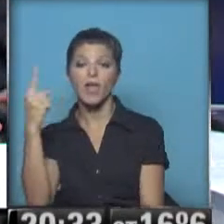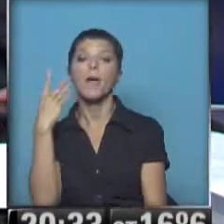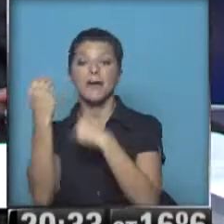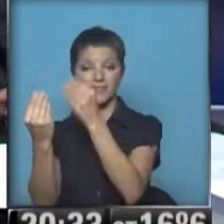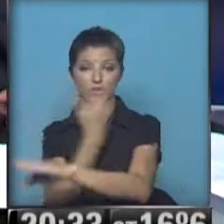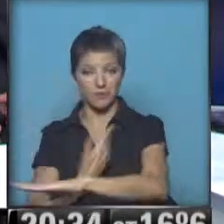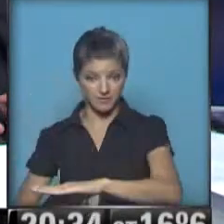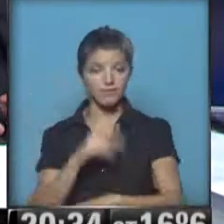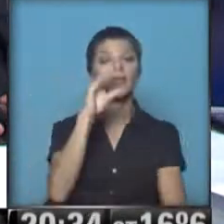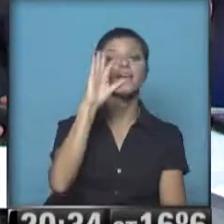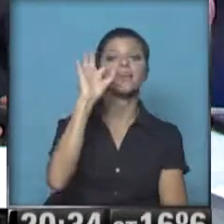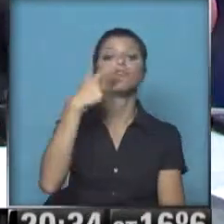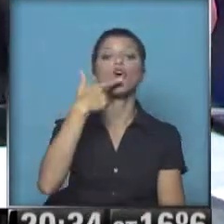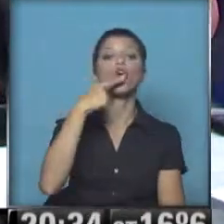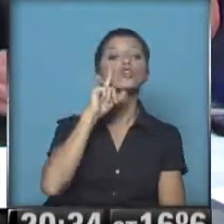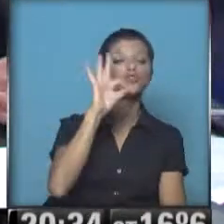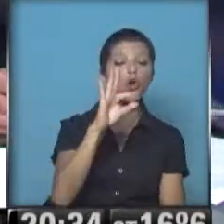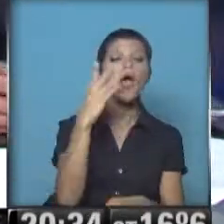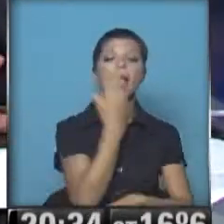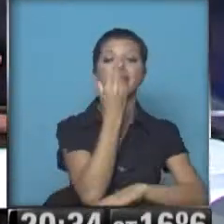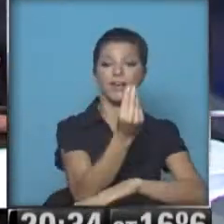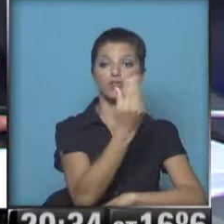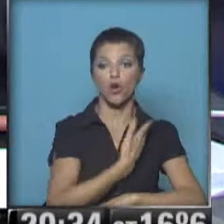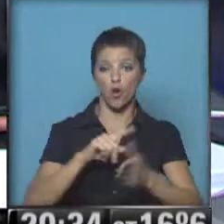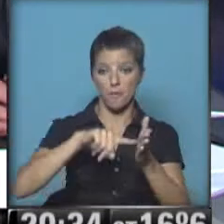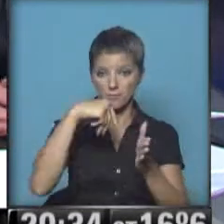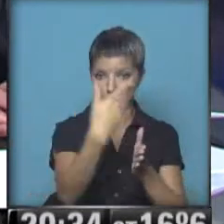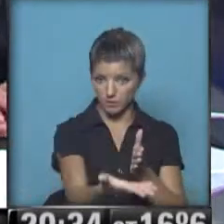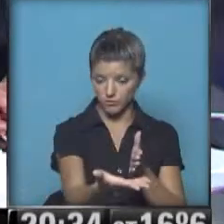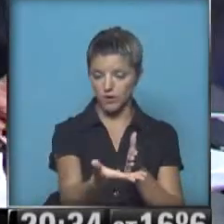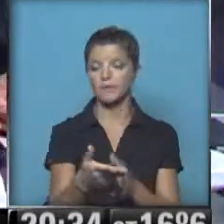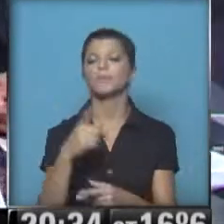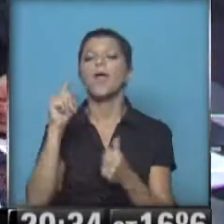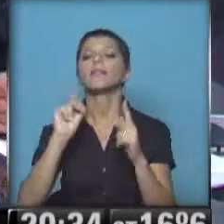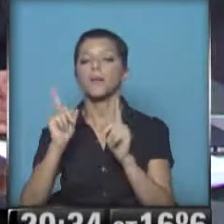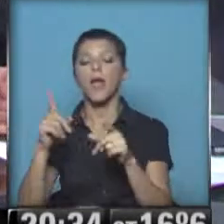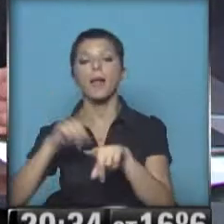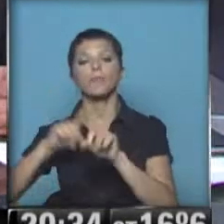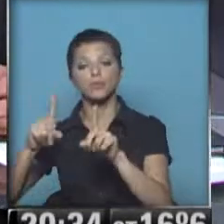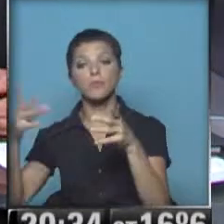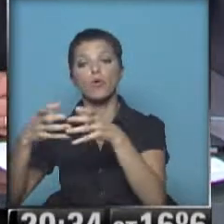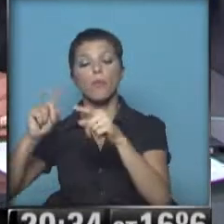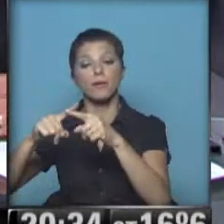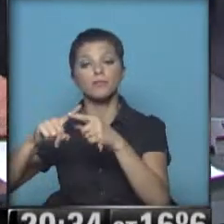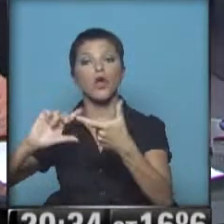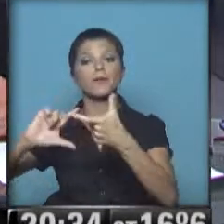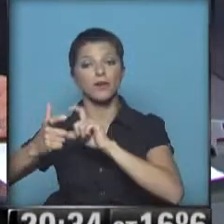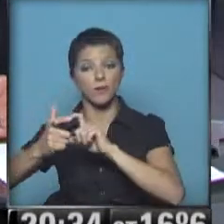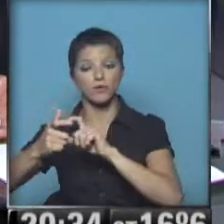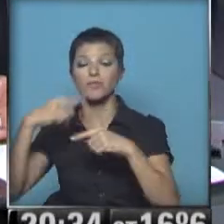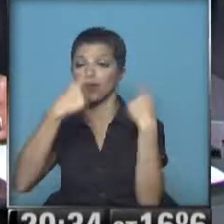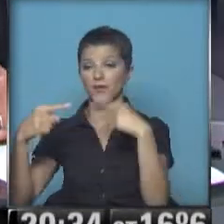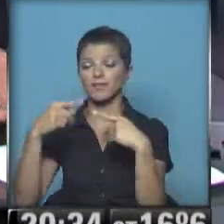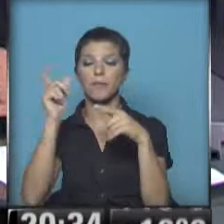Bossio a la gobernación de la provincia de Buenos Aires. Así es, mientras tanto también en el Frente Renovador son varios los dirigentes que se